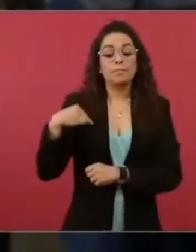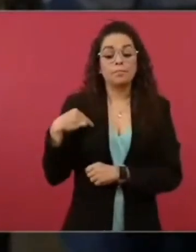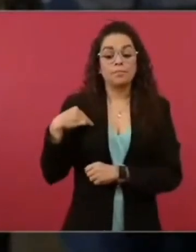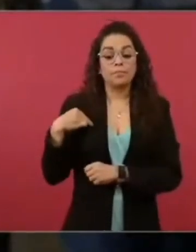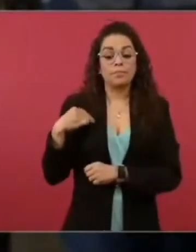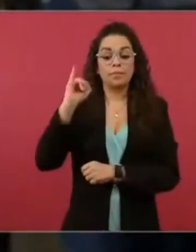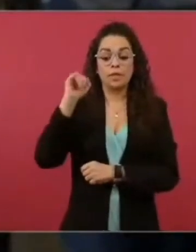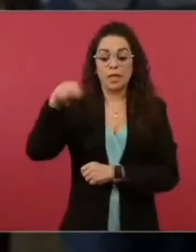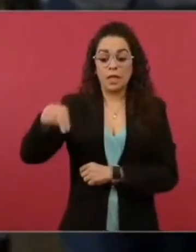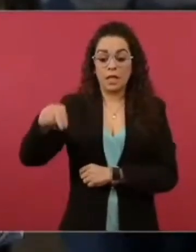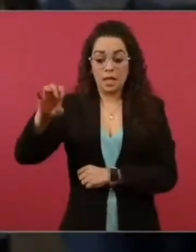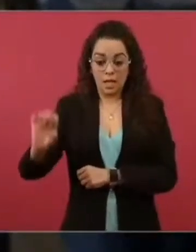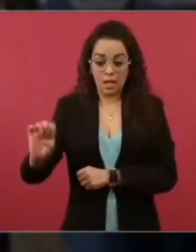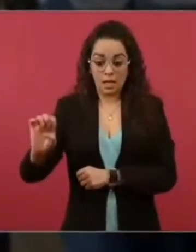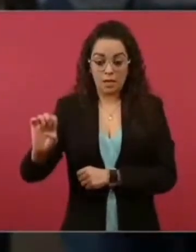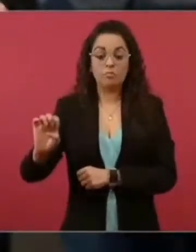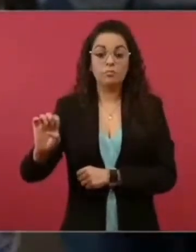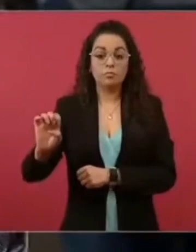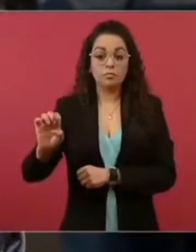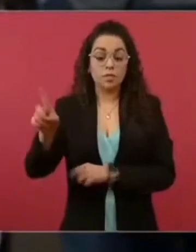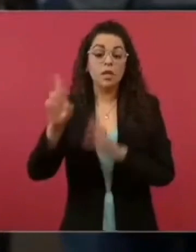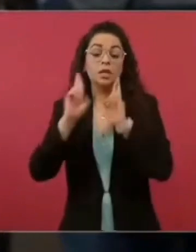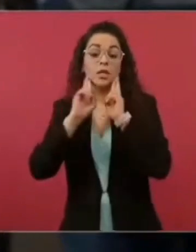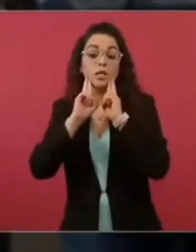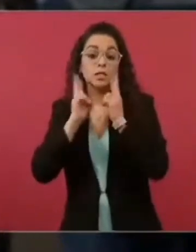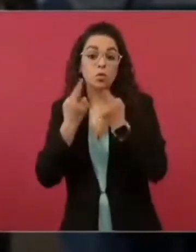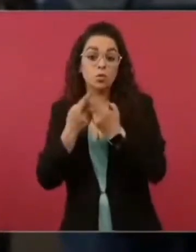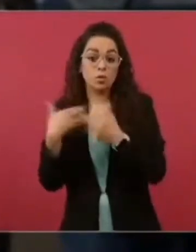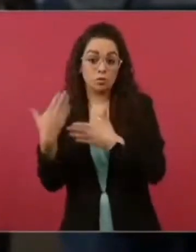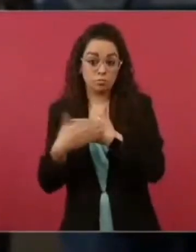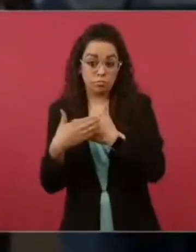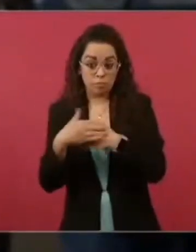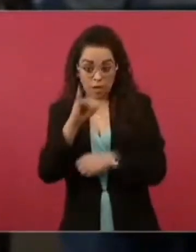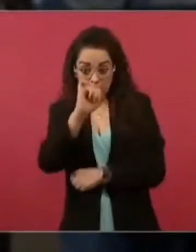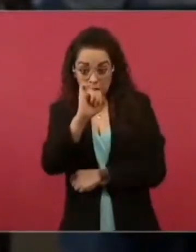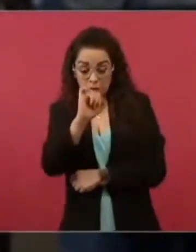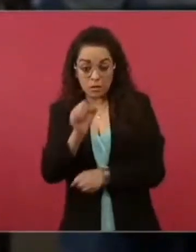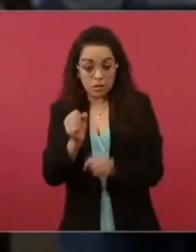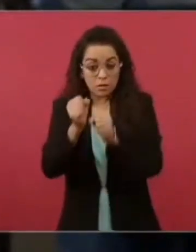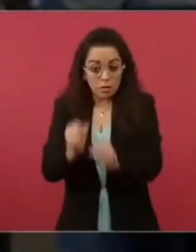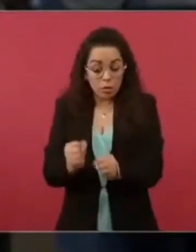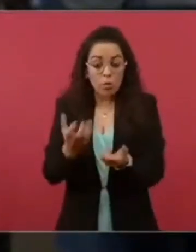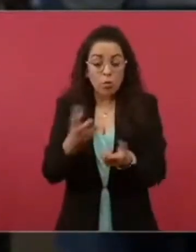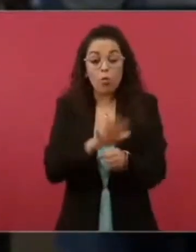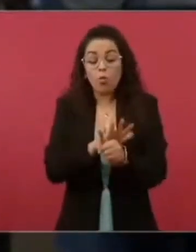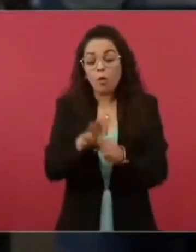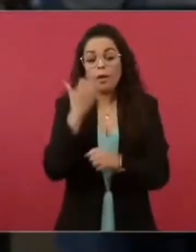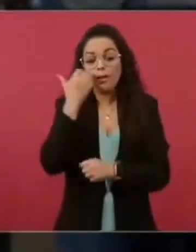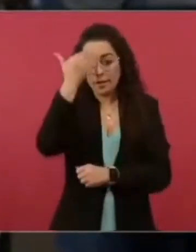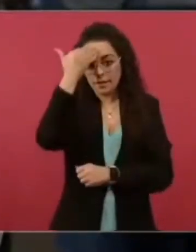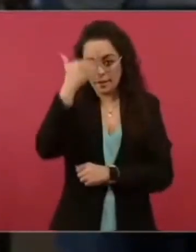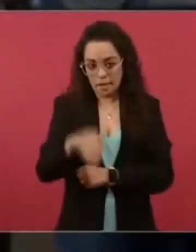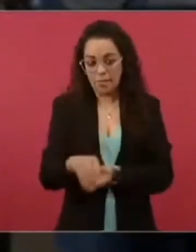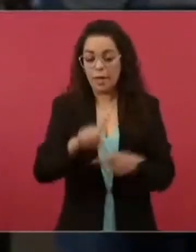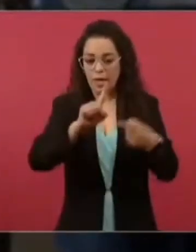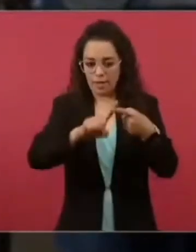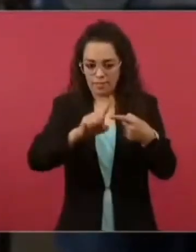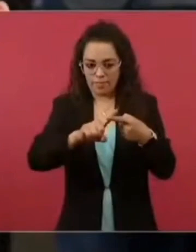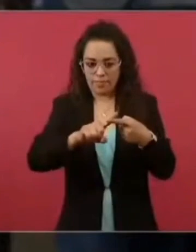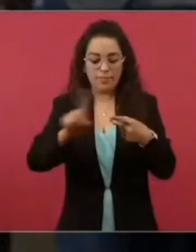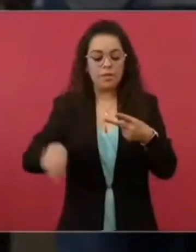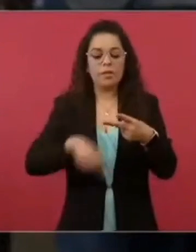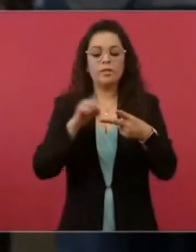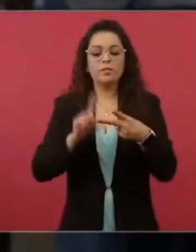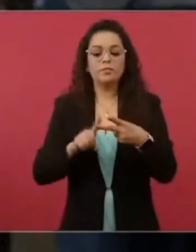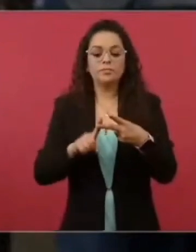en el INE, si se está preparando, esa reunión está confirmada, cuáles van a ser los temas. Eso por una parte, y para también darle espacio a los